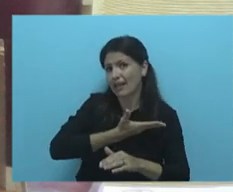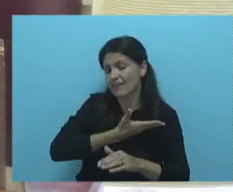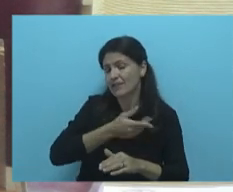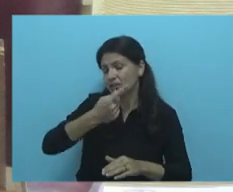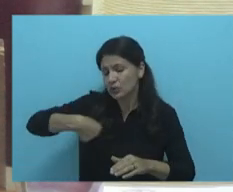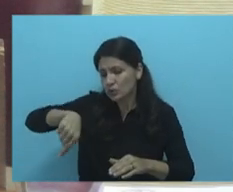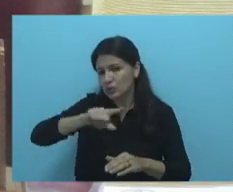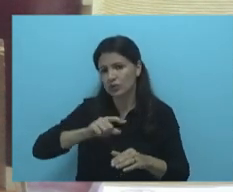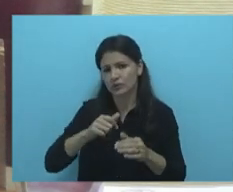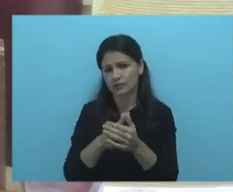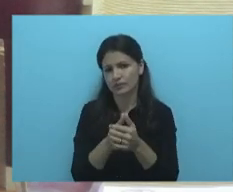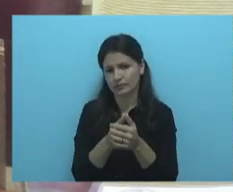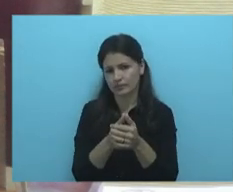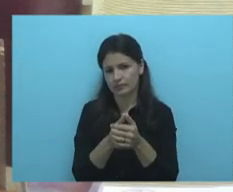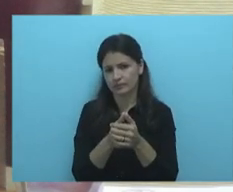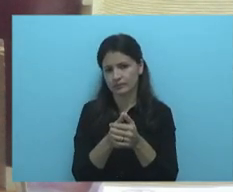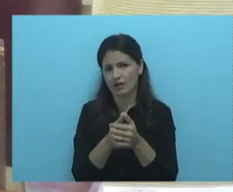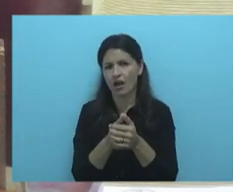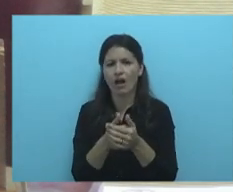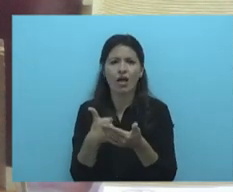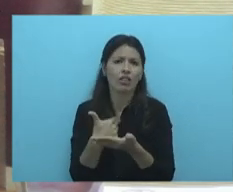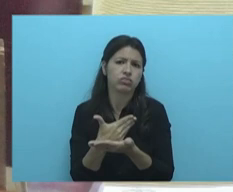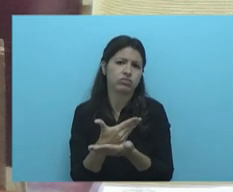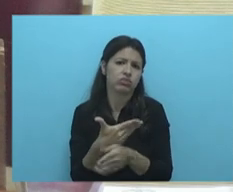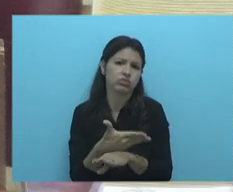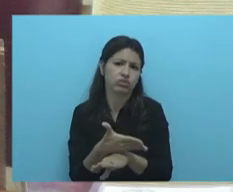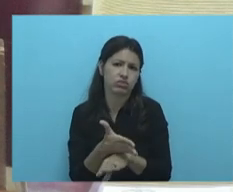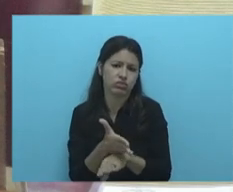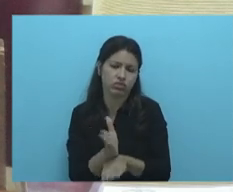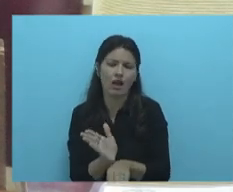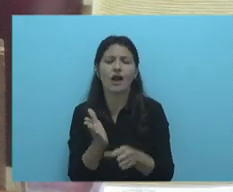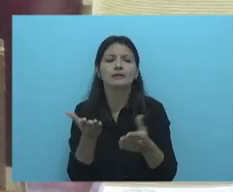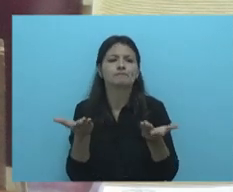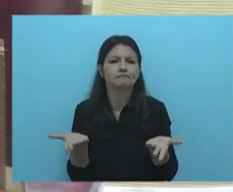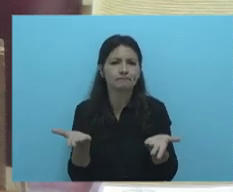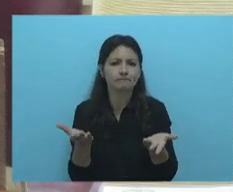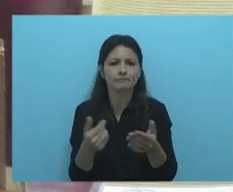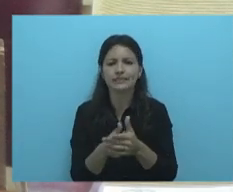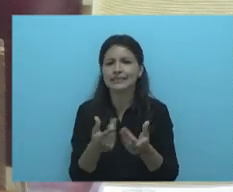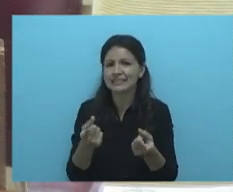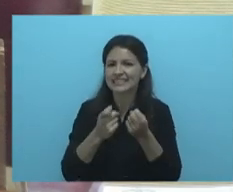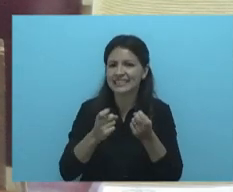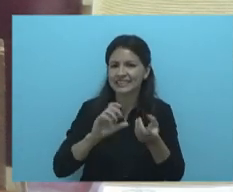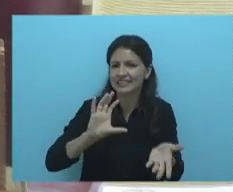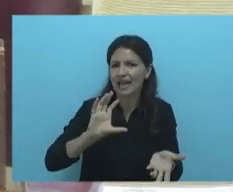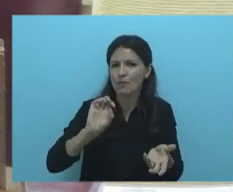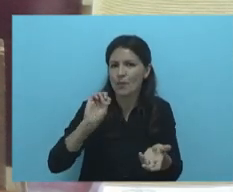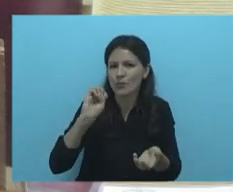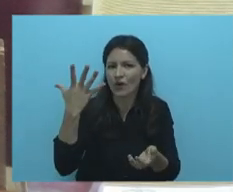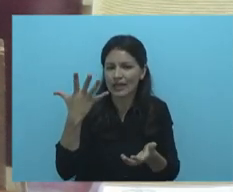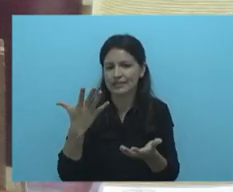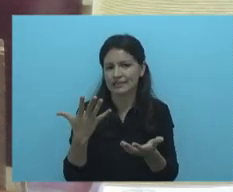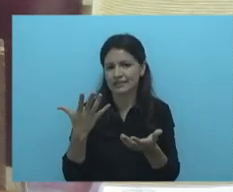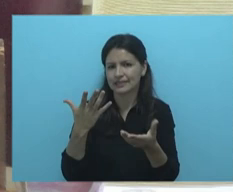venimos sobradamente demorados, no habiendo adaptado estas normas al Código de